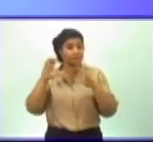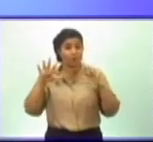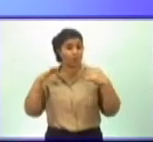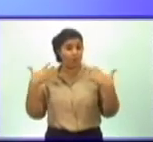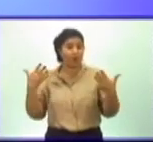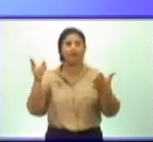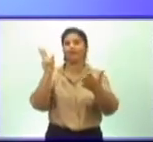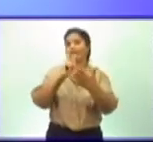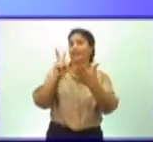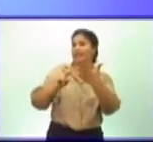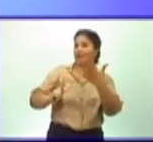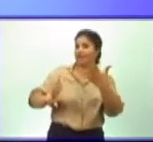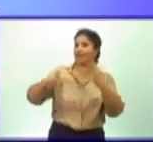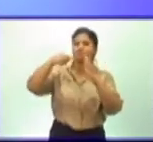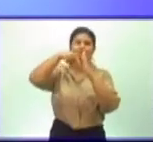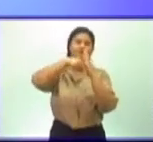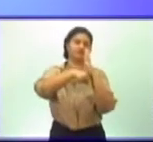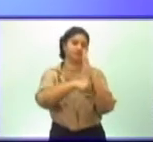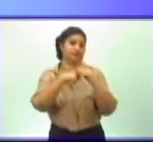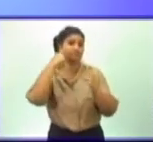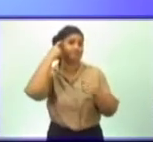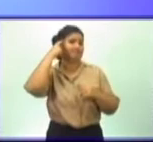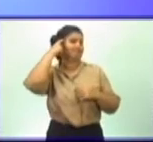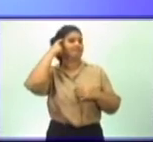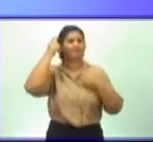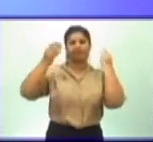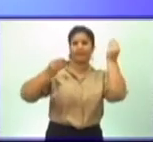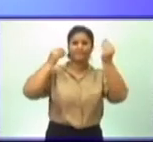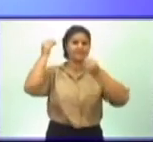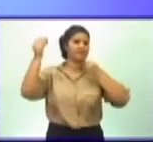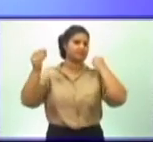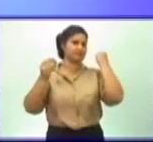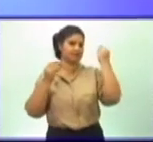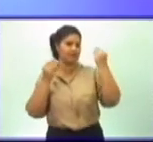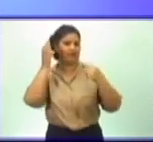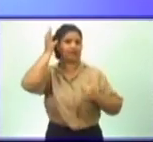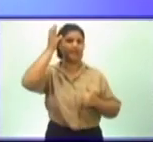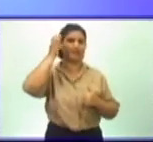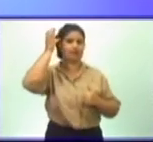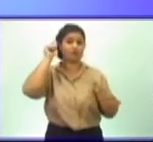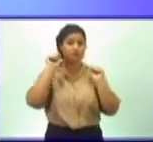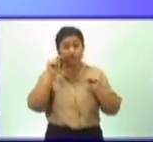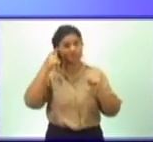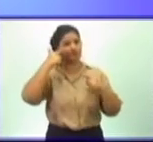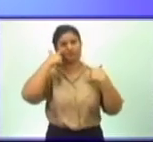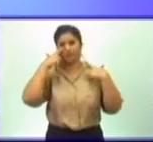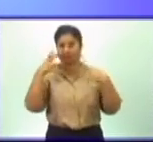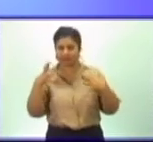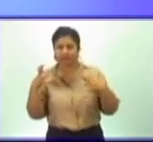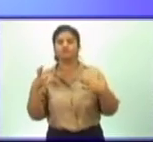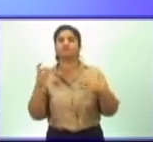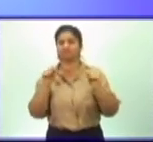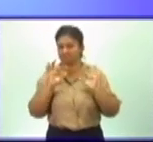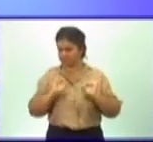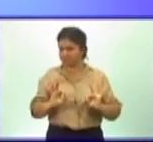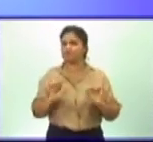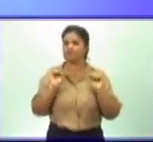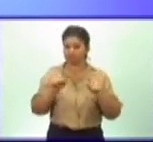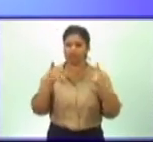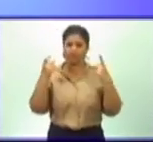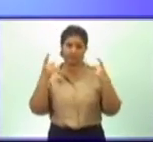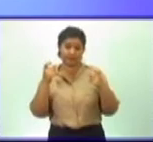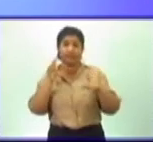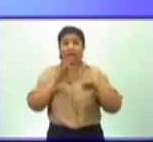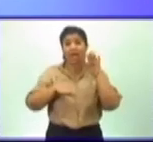expliqué, y como profesores también, las hemos tenido que dramatizar de cierta forma, incluso hasta cambiar la voz en el